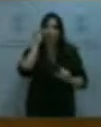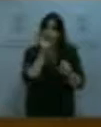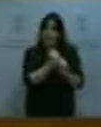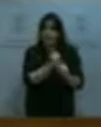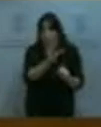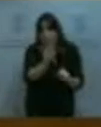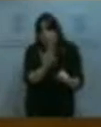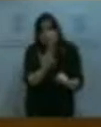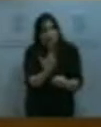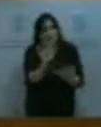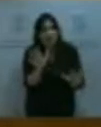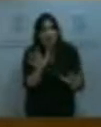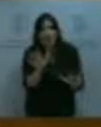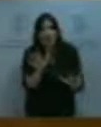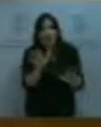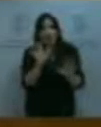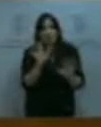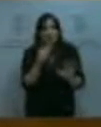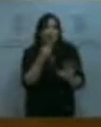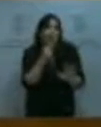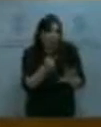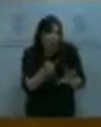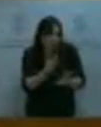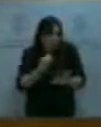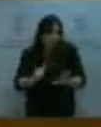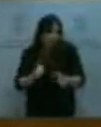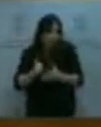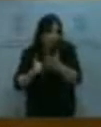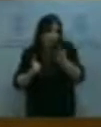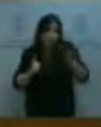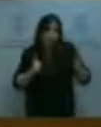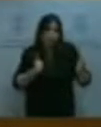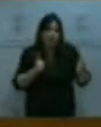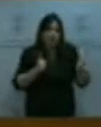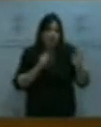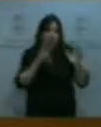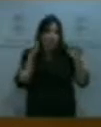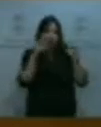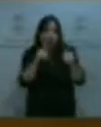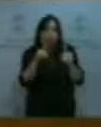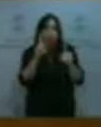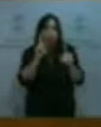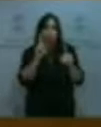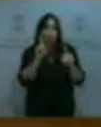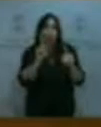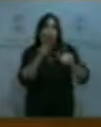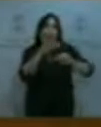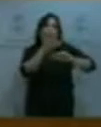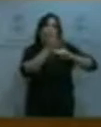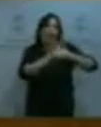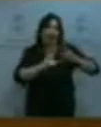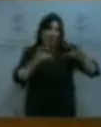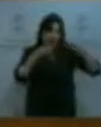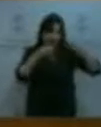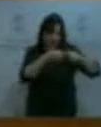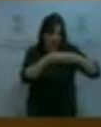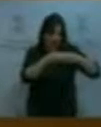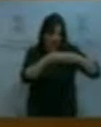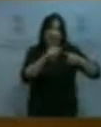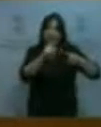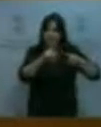para quienes ponen su foco de atención solamente en una de las partes, con ser esta importante, pero no es la